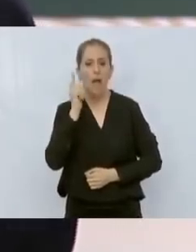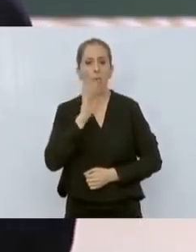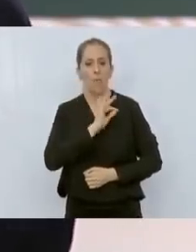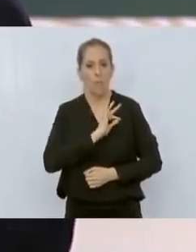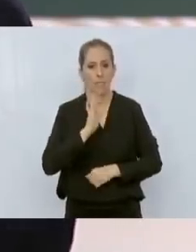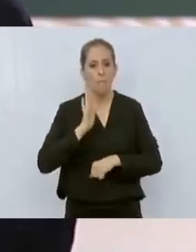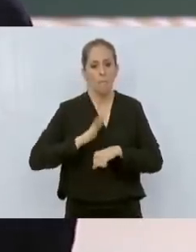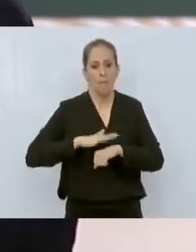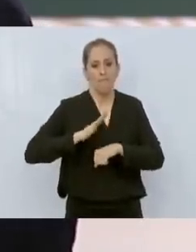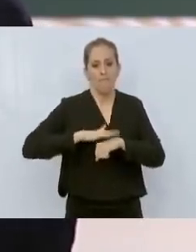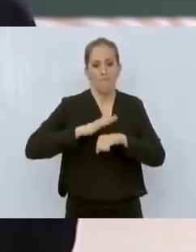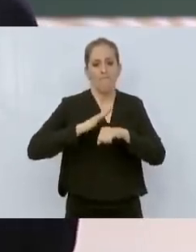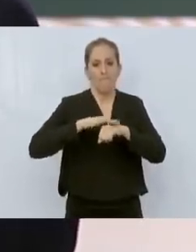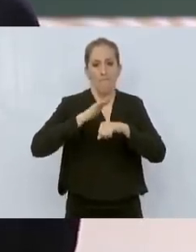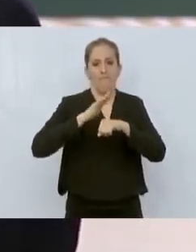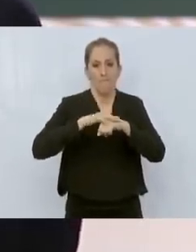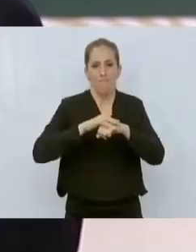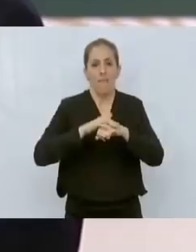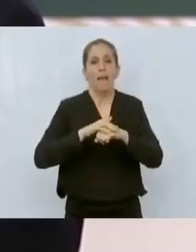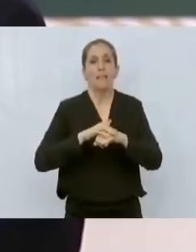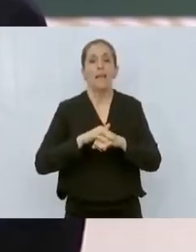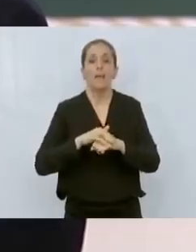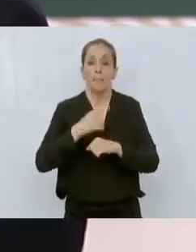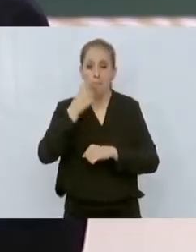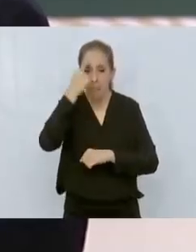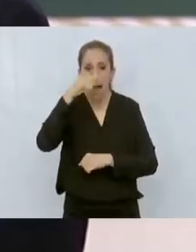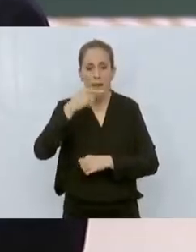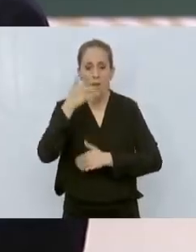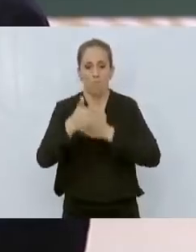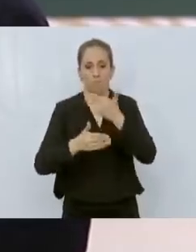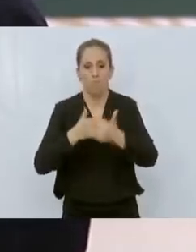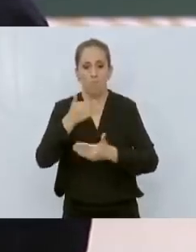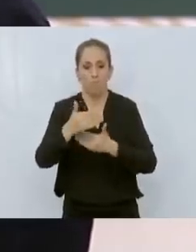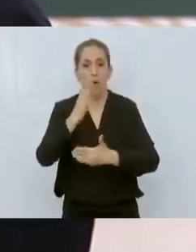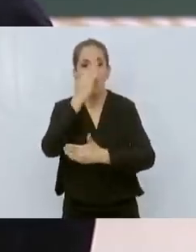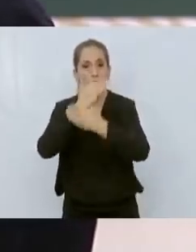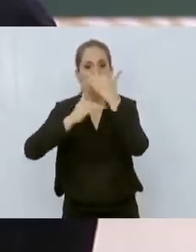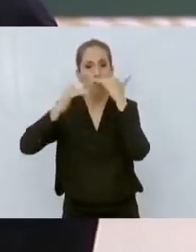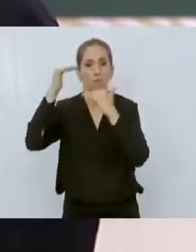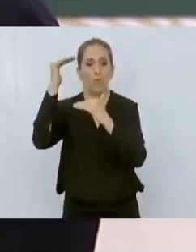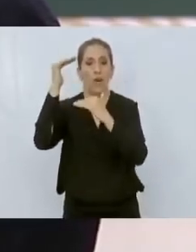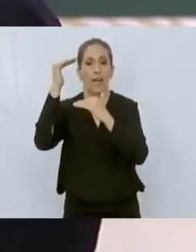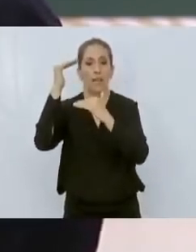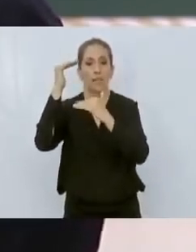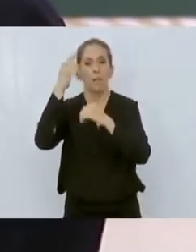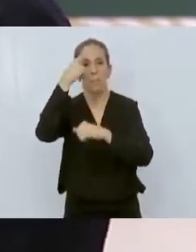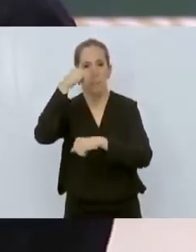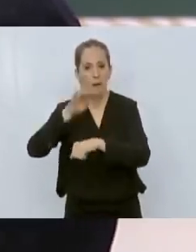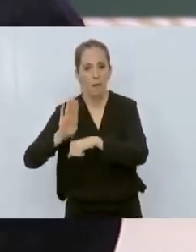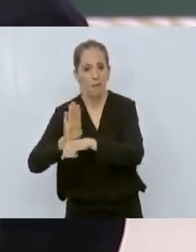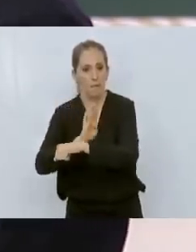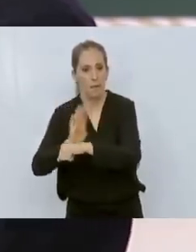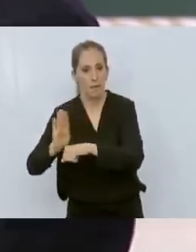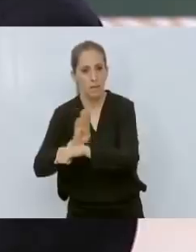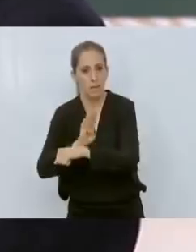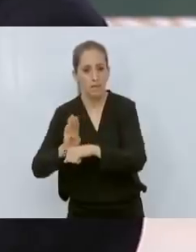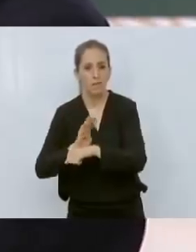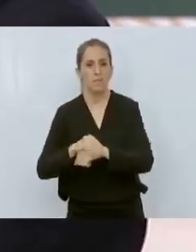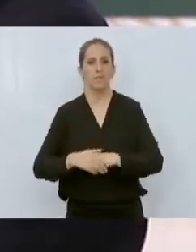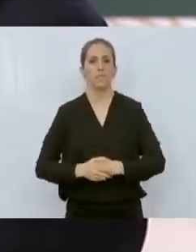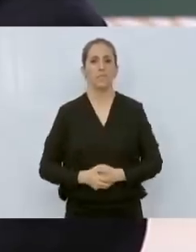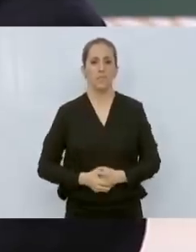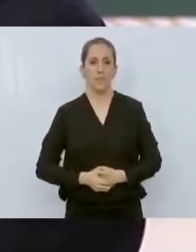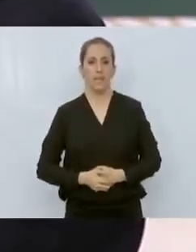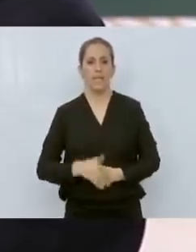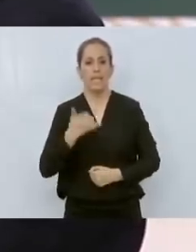justicia, progreso con bienestar. Los pusimos de acuerdo porque